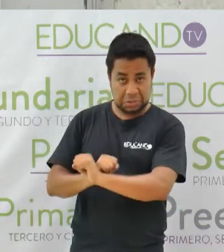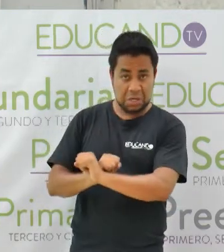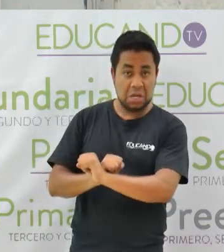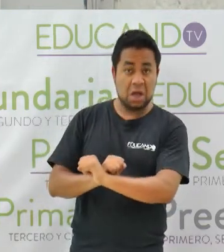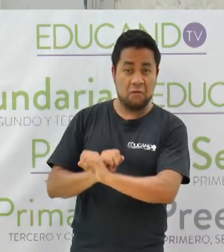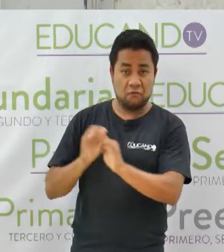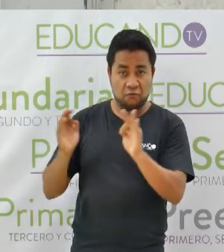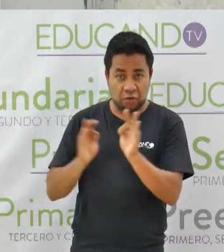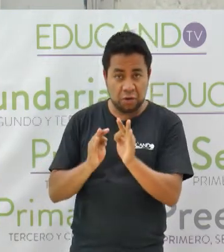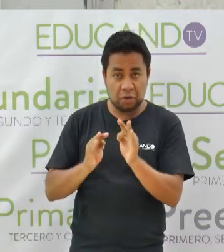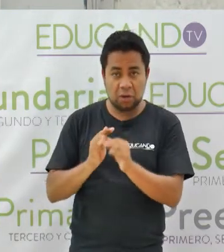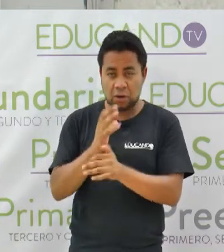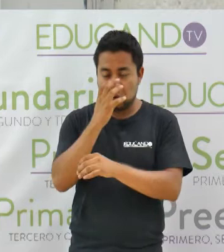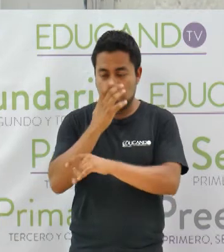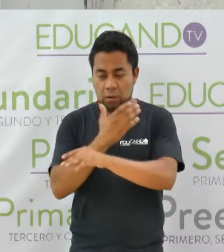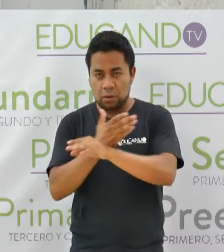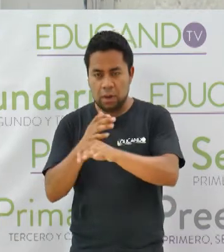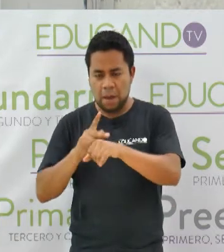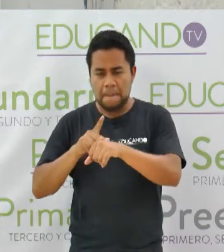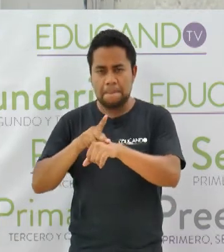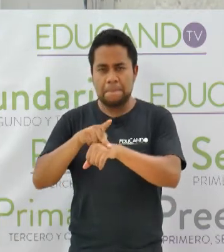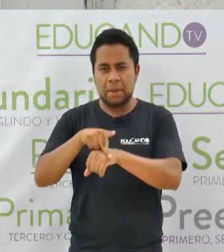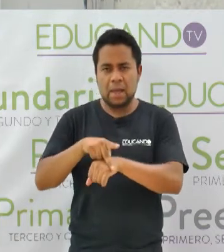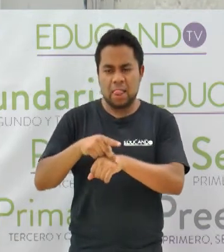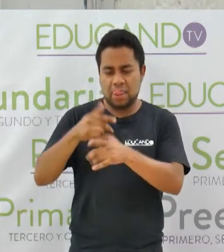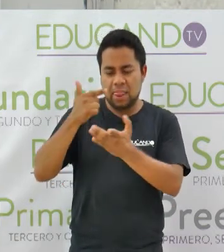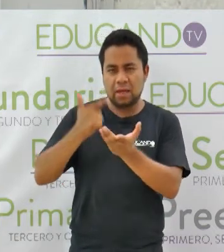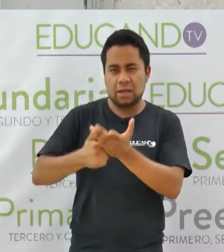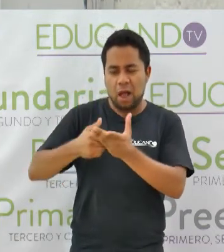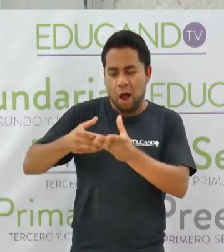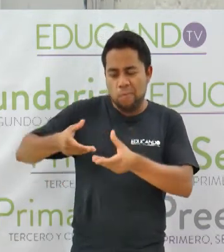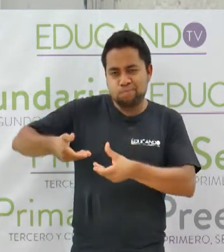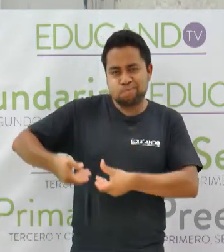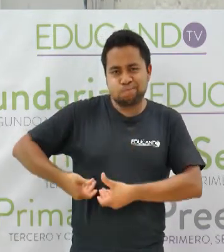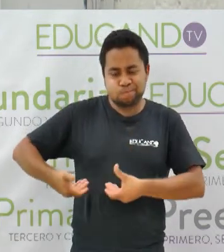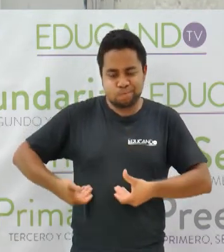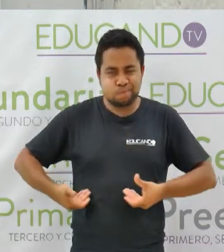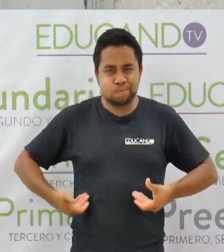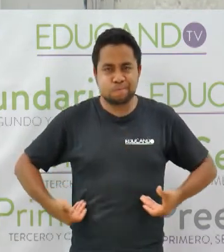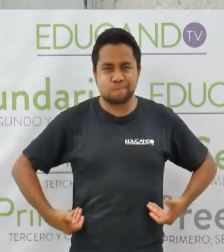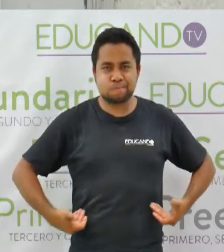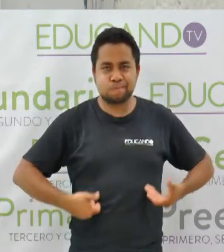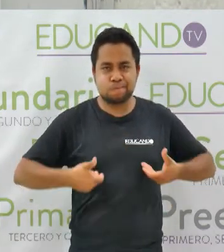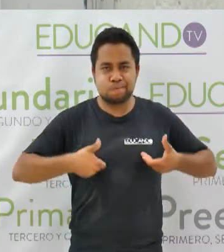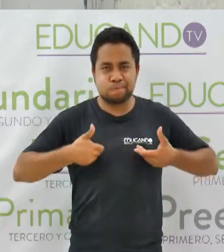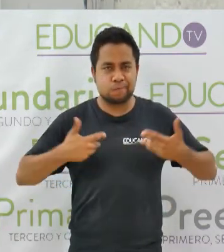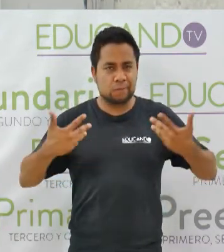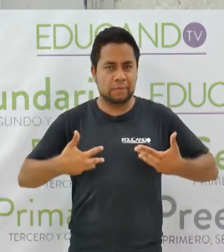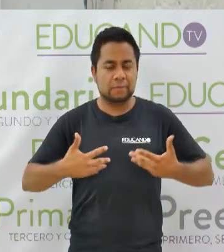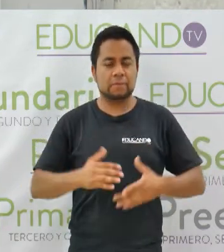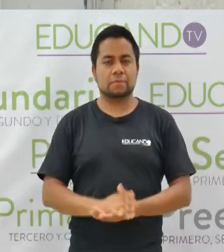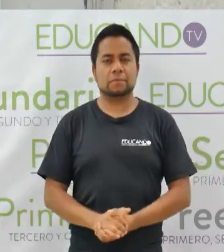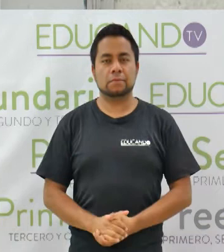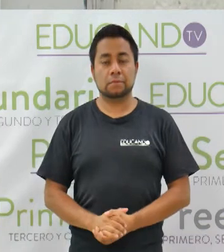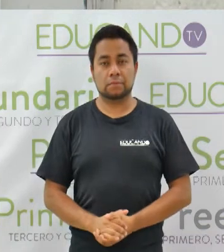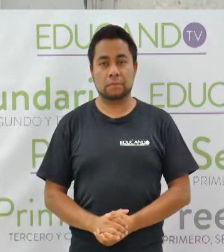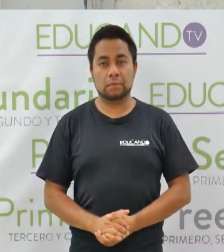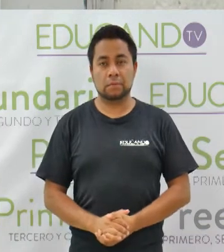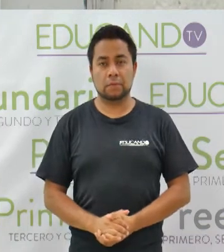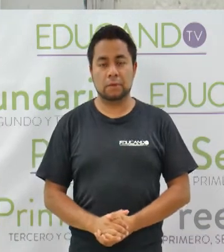polar tiene una gruesa capa de grasa debajo de la piel. ¿Bien?